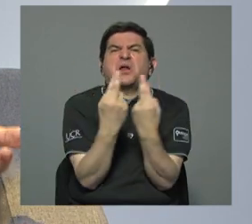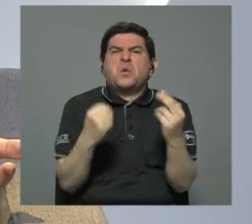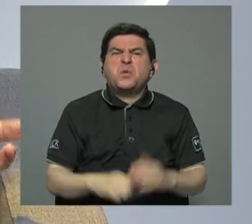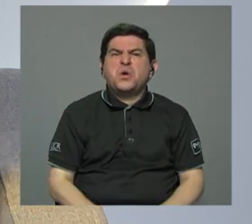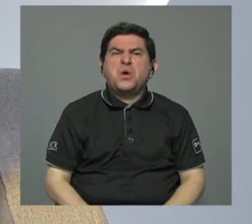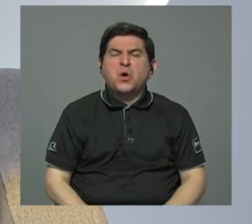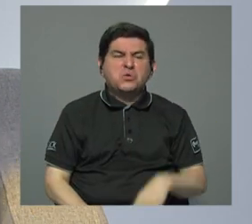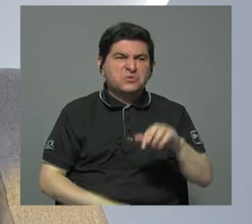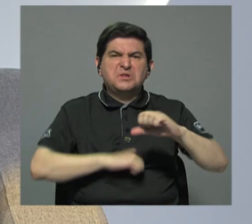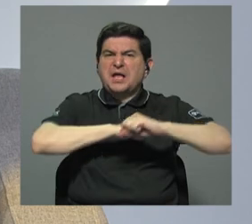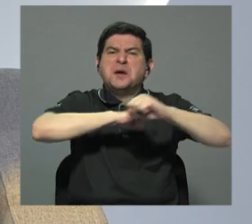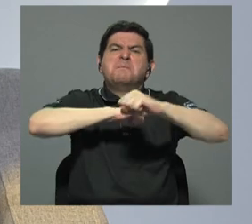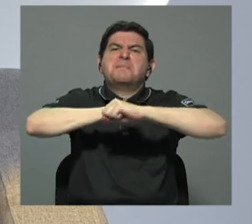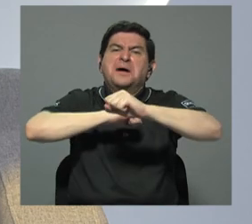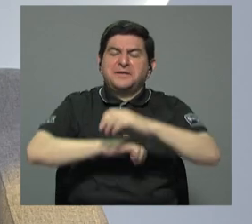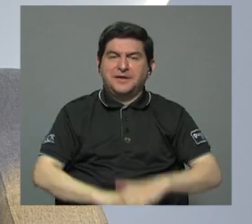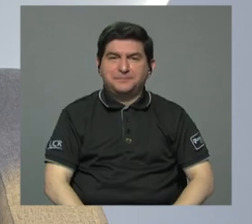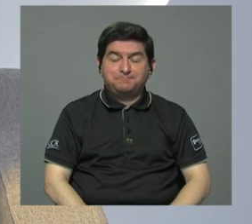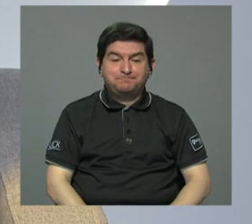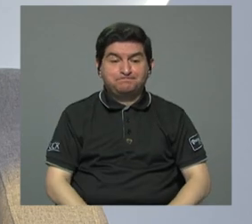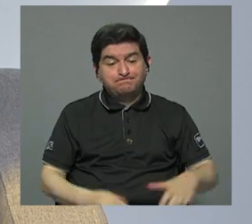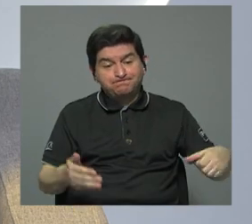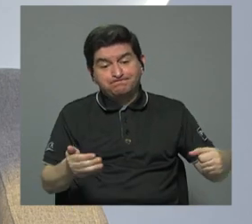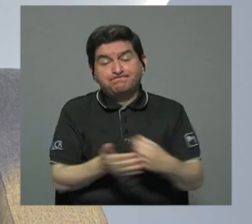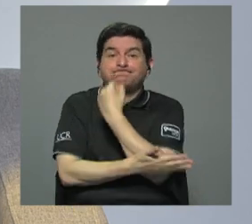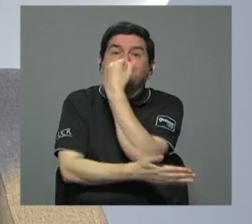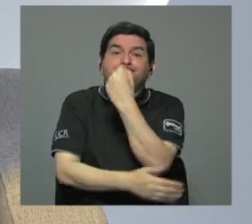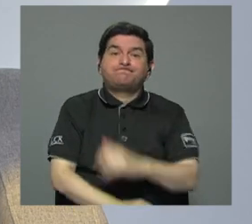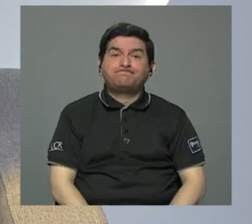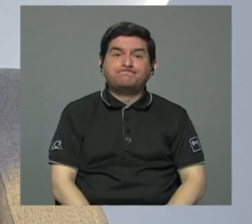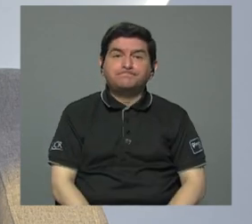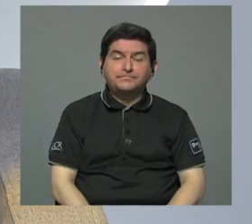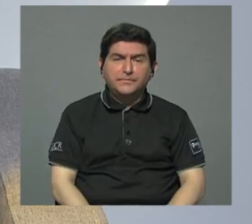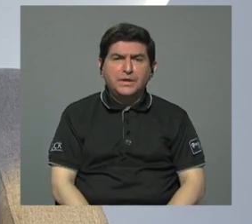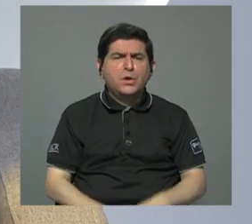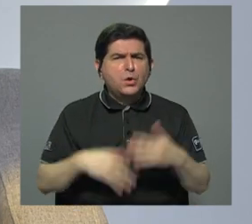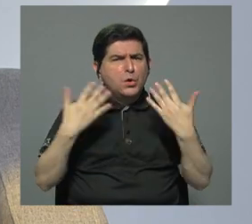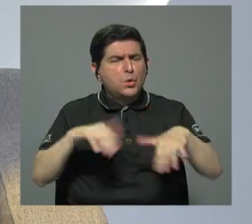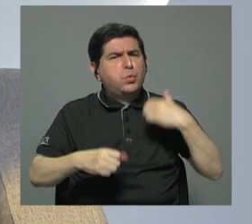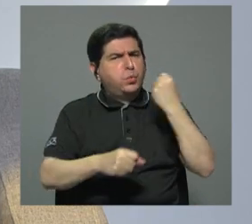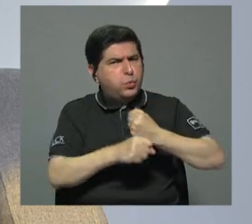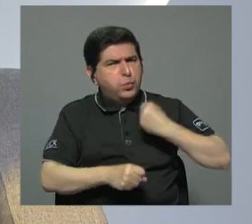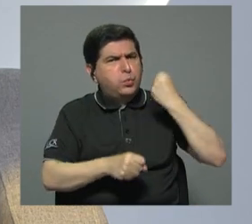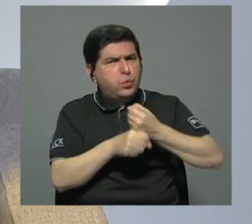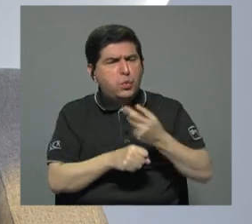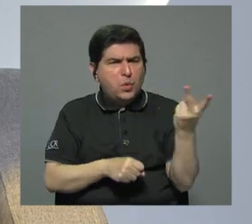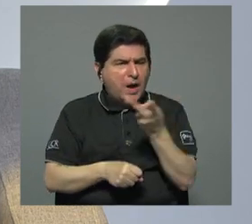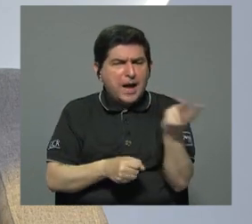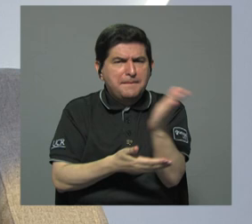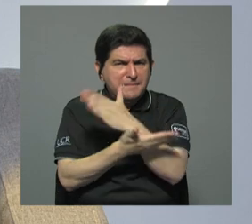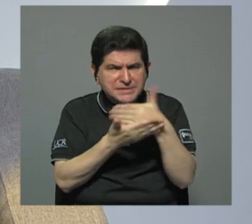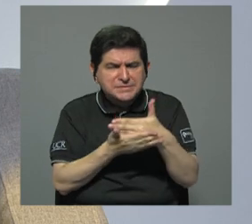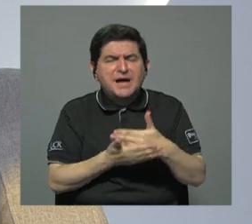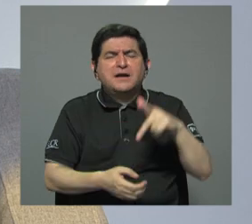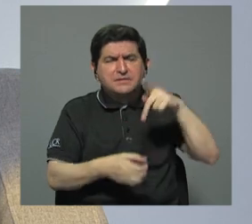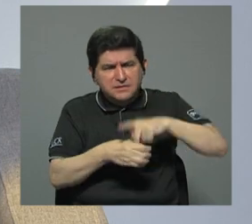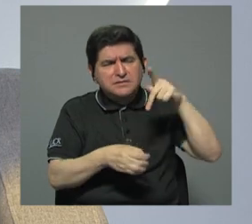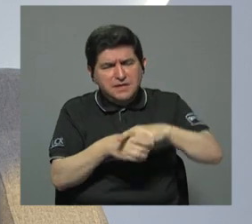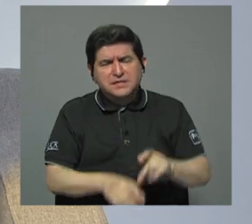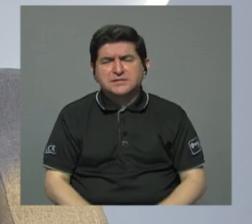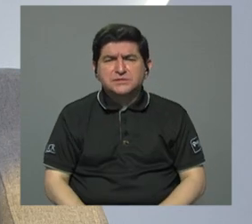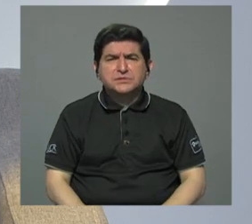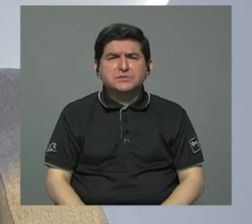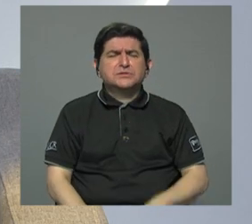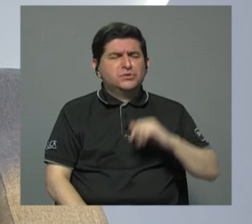una actividad proselitista, pues. Bueno, lo lamentamos muchísimo. Hemos hecho un enorme esfuerzo para que estén las dos caras de una moneda, hemos hecho